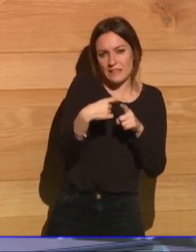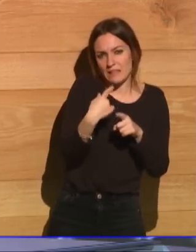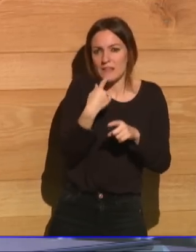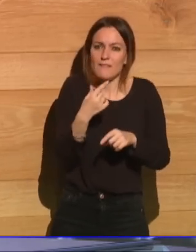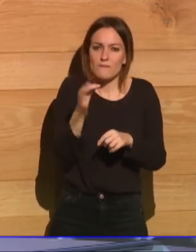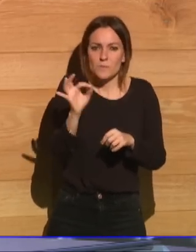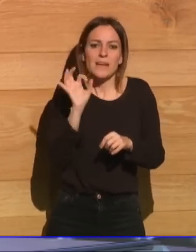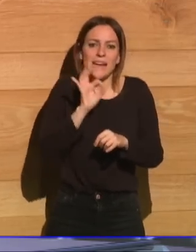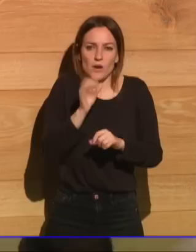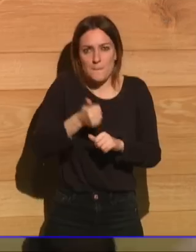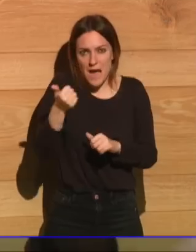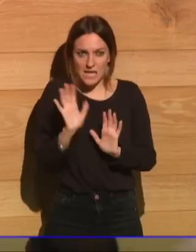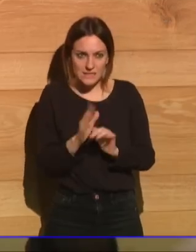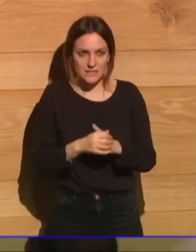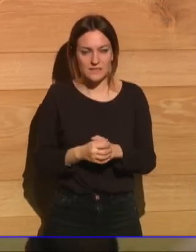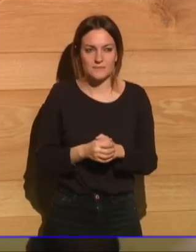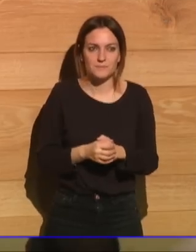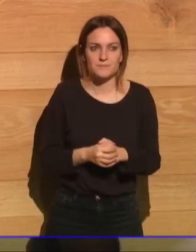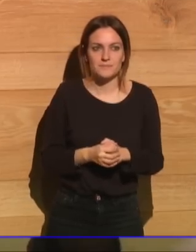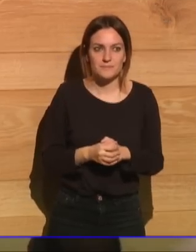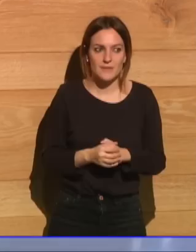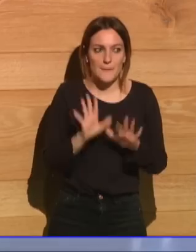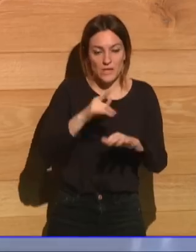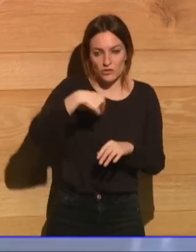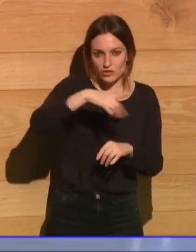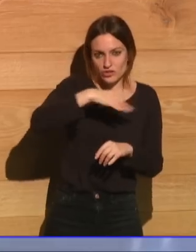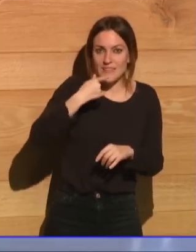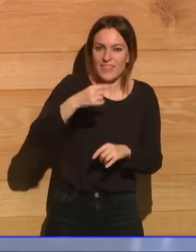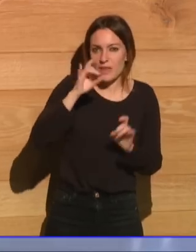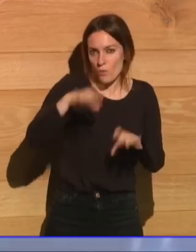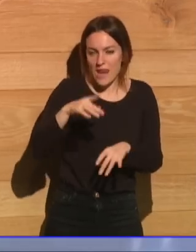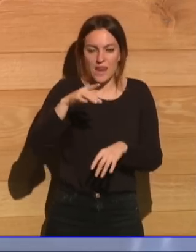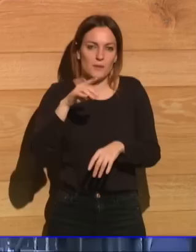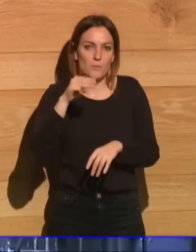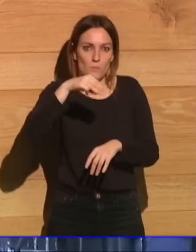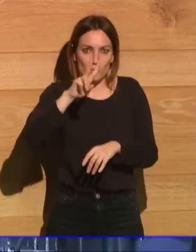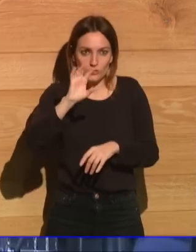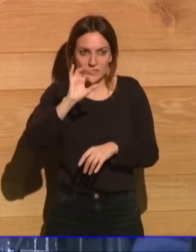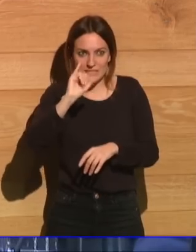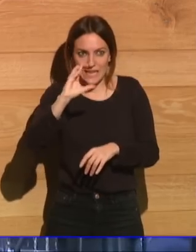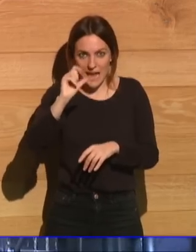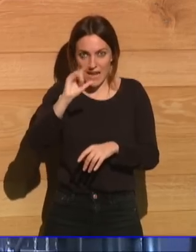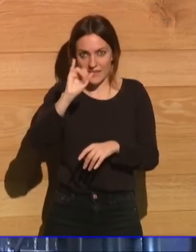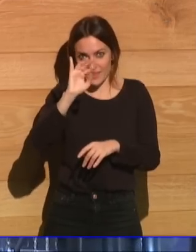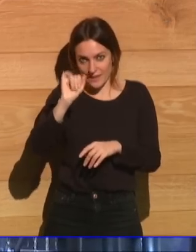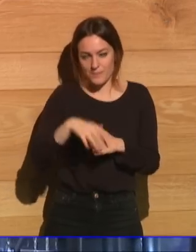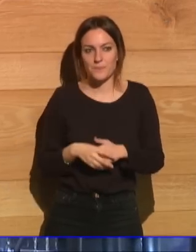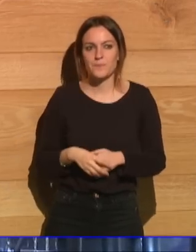gallego, whimsicality. Pero aquí se dice whimsicality también. Hay una escena que,